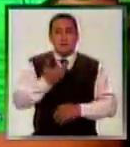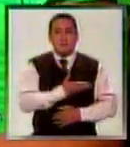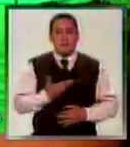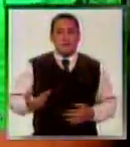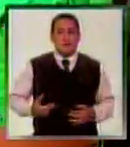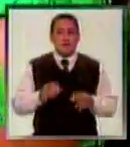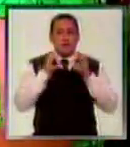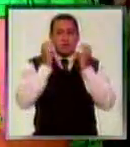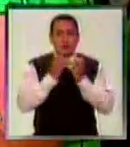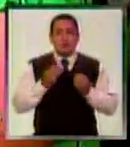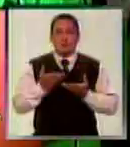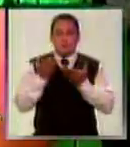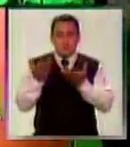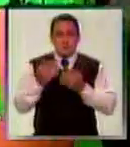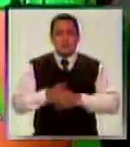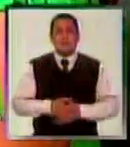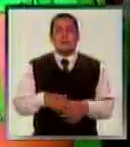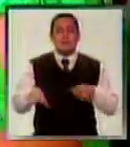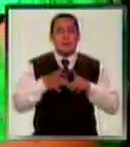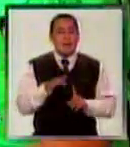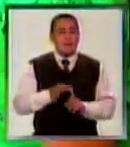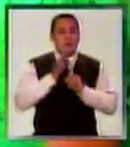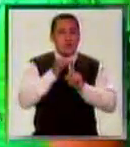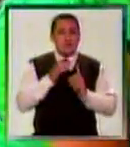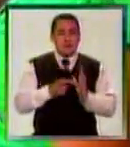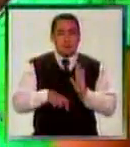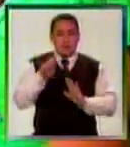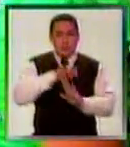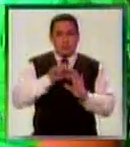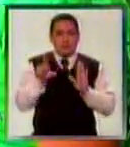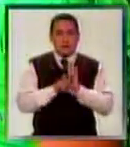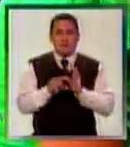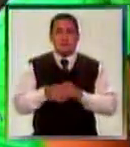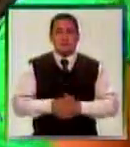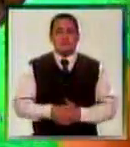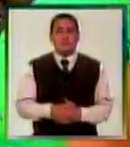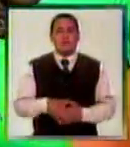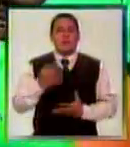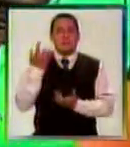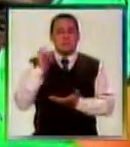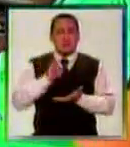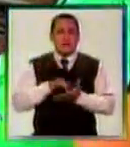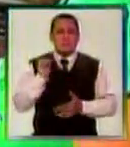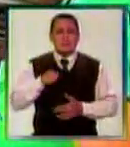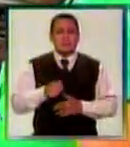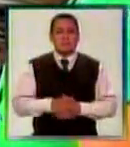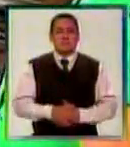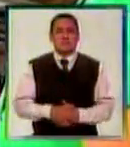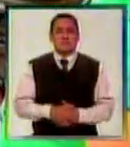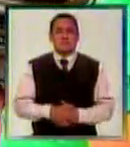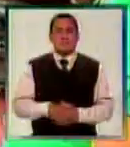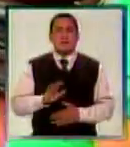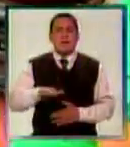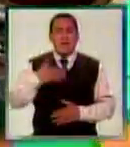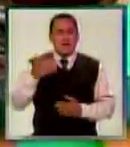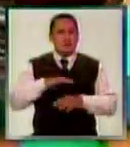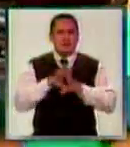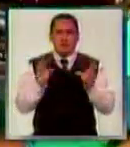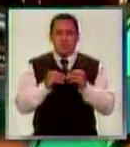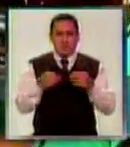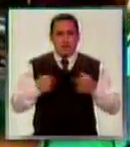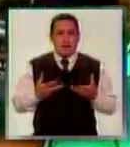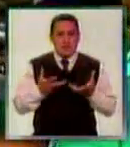Congreso, Daniel Abugataz. ¿Se va a priorizar este proyecto de ley? Esperemos que sí. Hay toda la